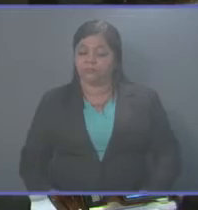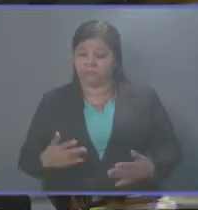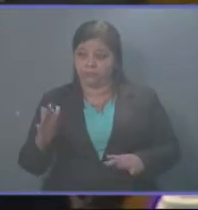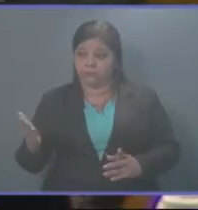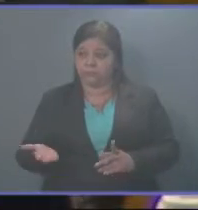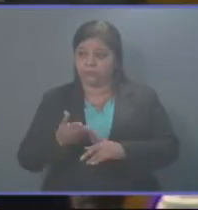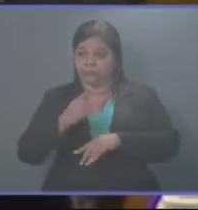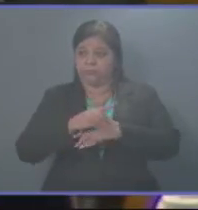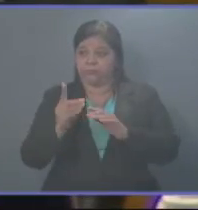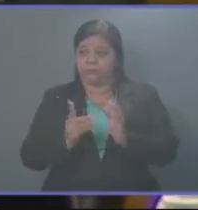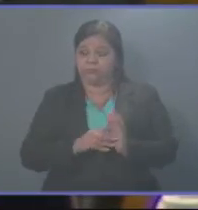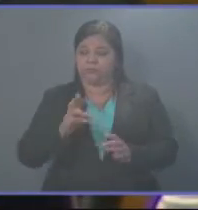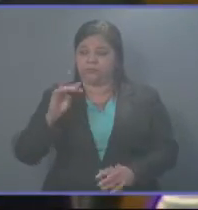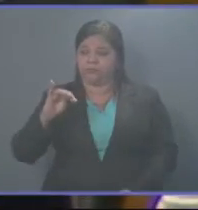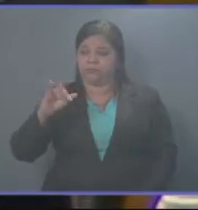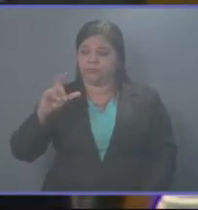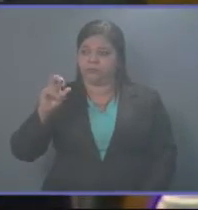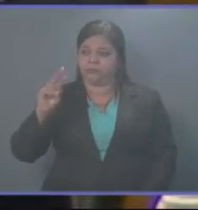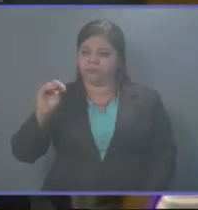Concede la palabra al diputado Milton Garay.